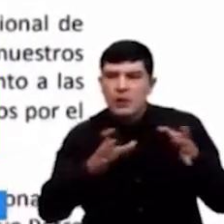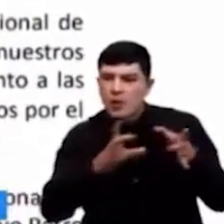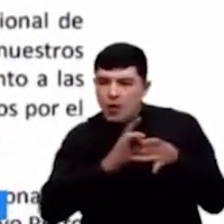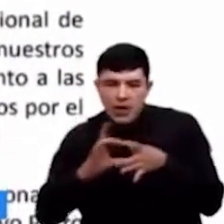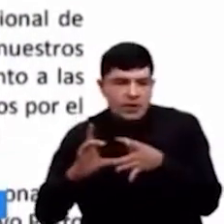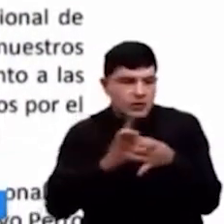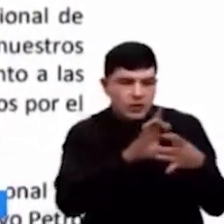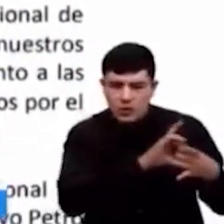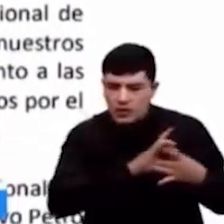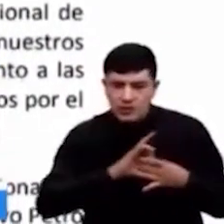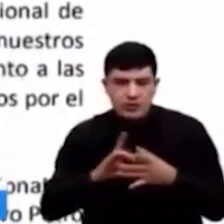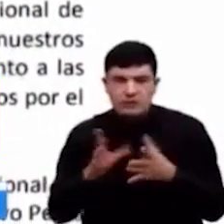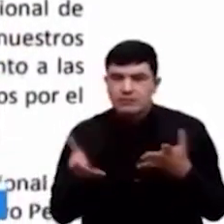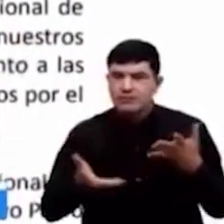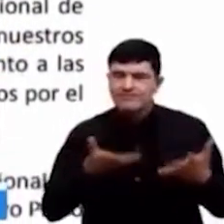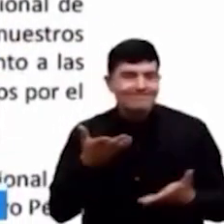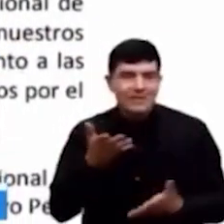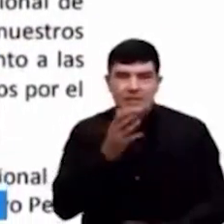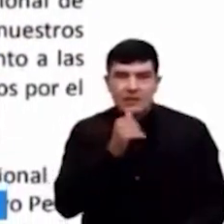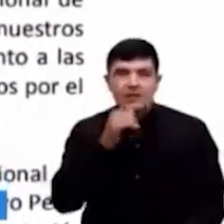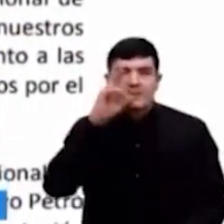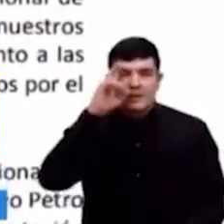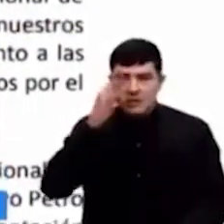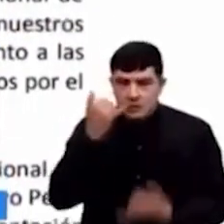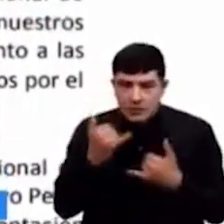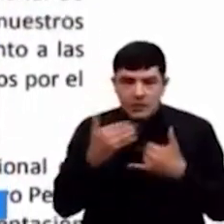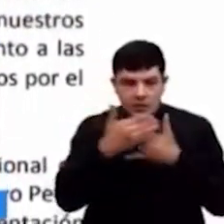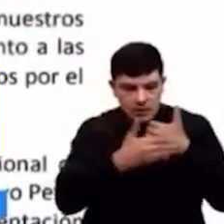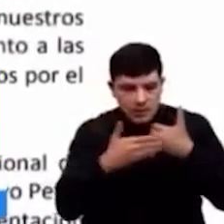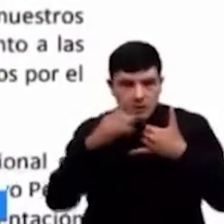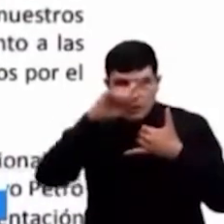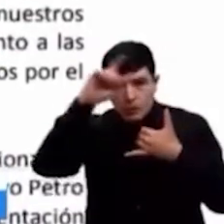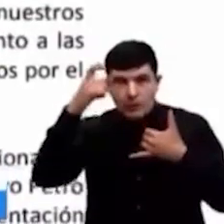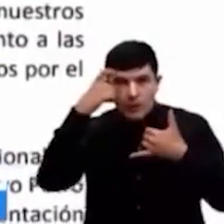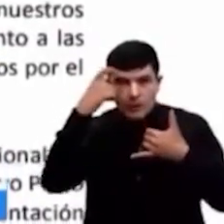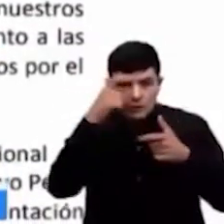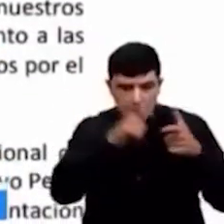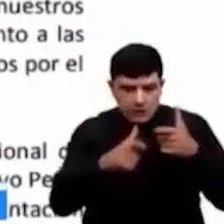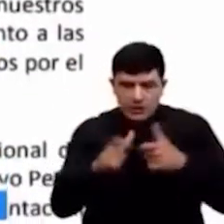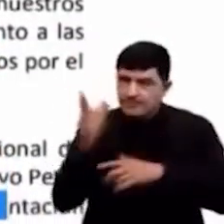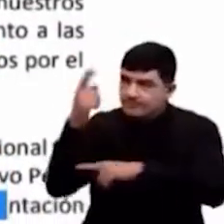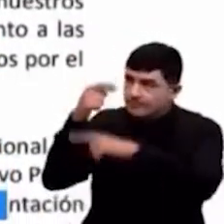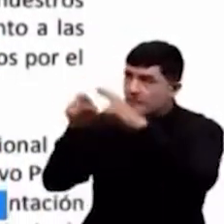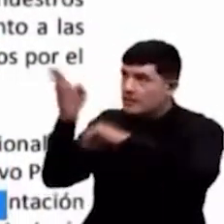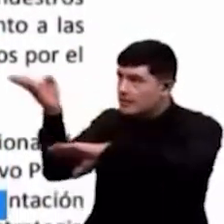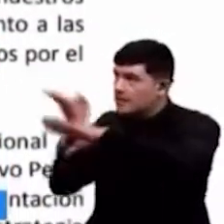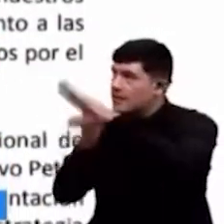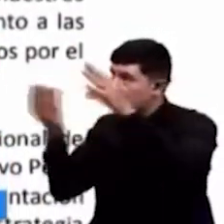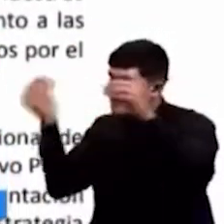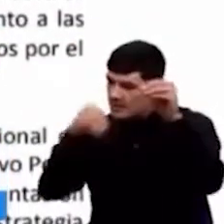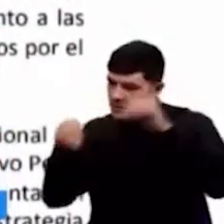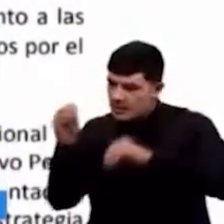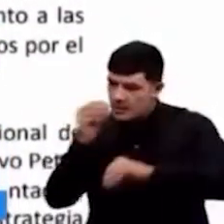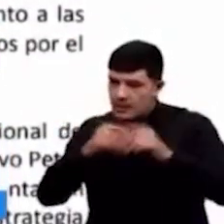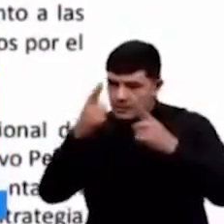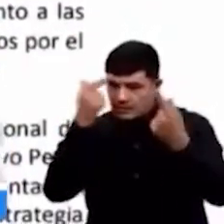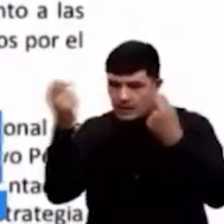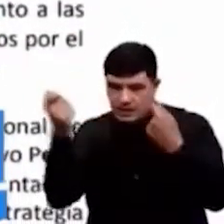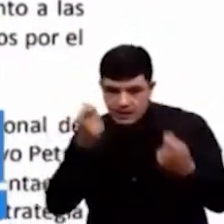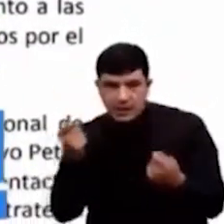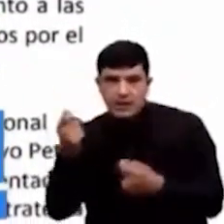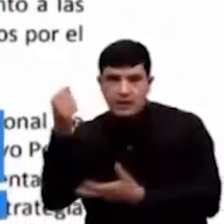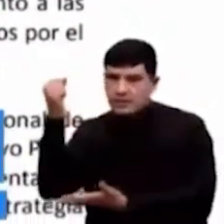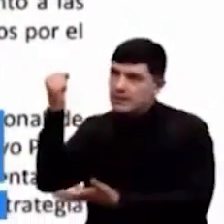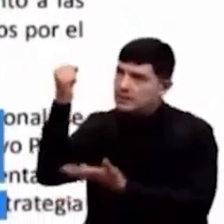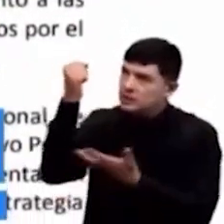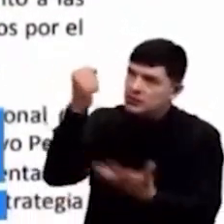eso ese llamado es poder lograr que se puedan formular todas esas buenas estrategias, la gestión, la inversión que